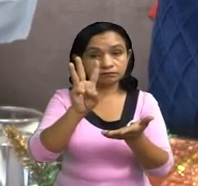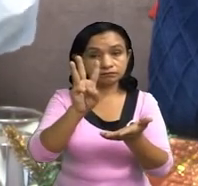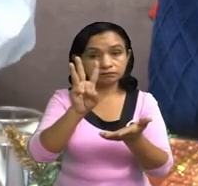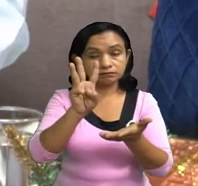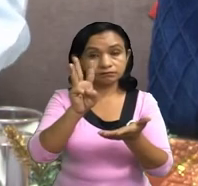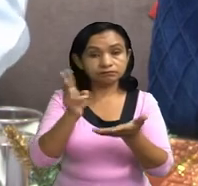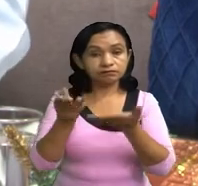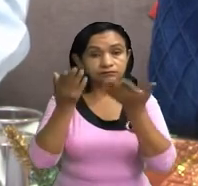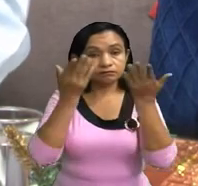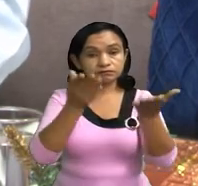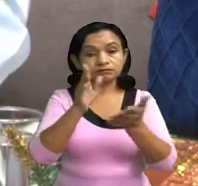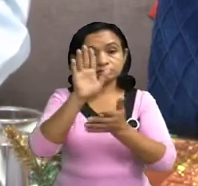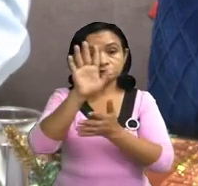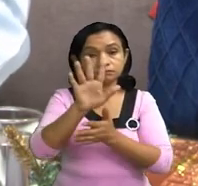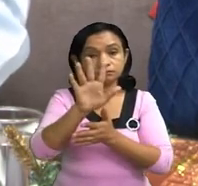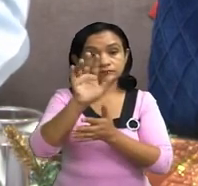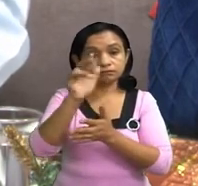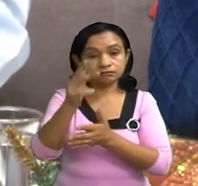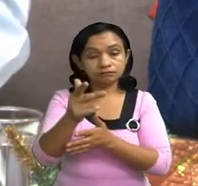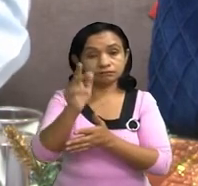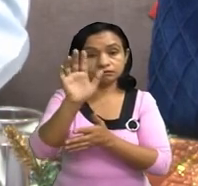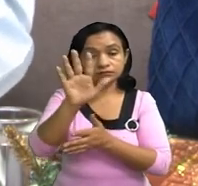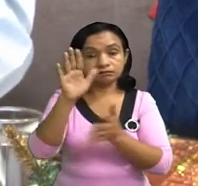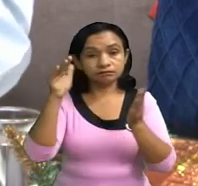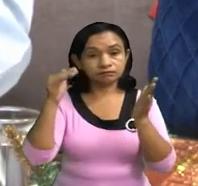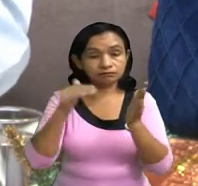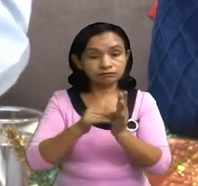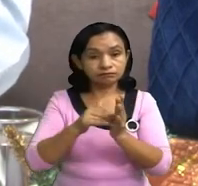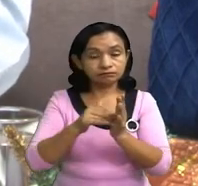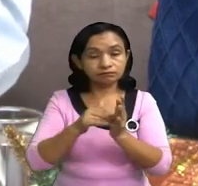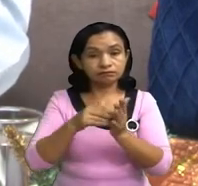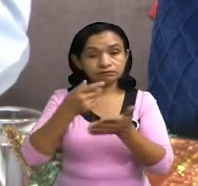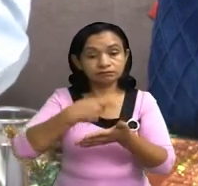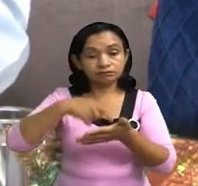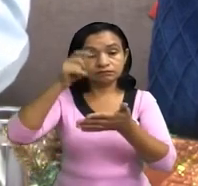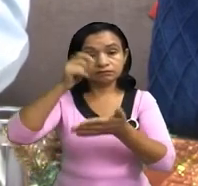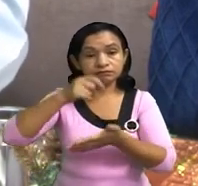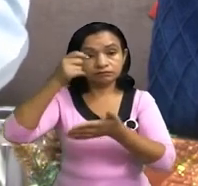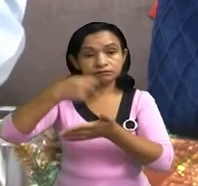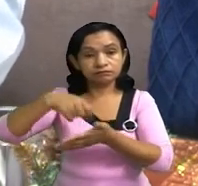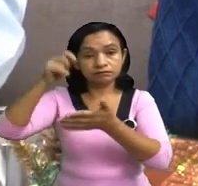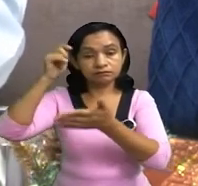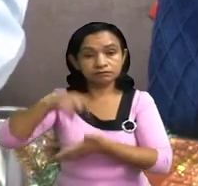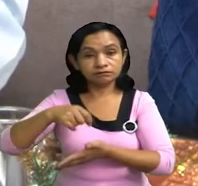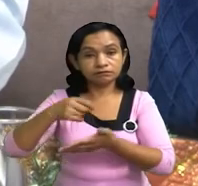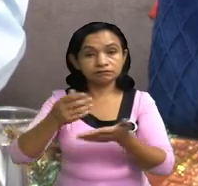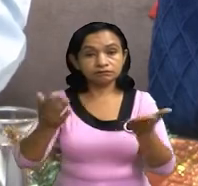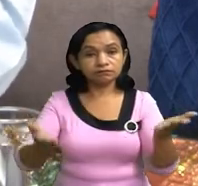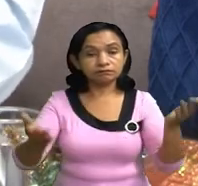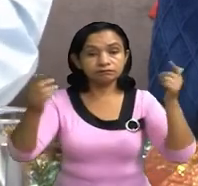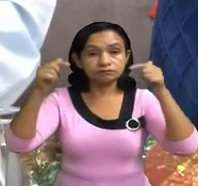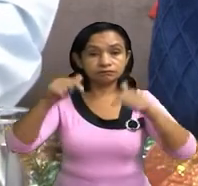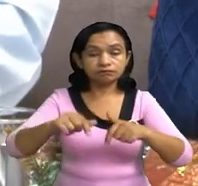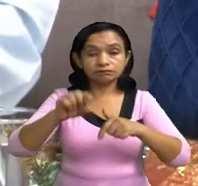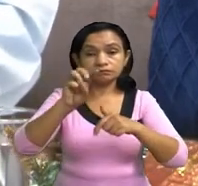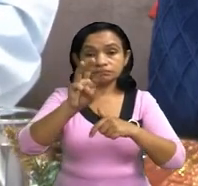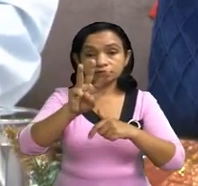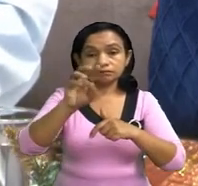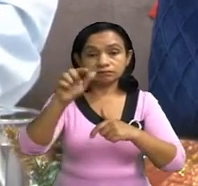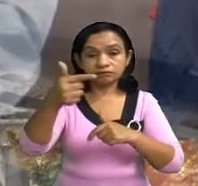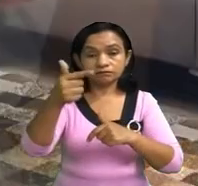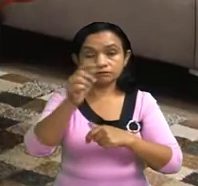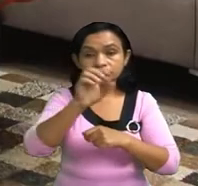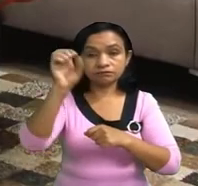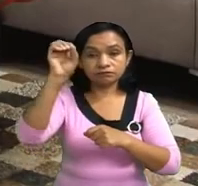3 entregas 585 mil firmas. No somos. Y ahora, el